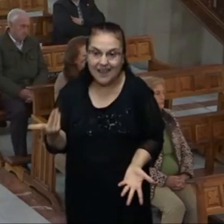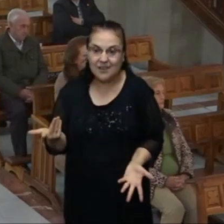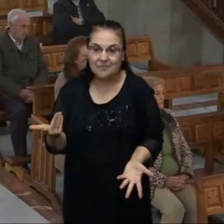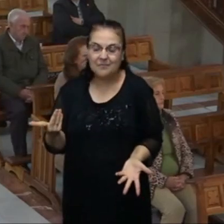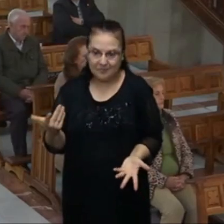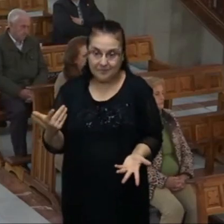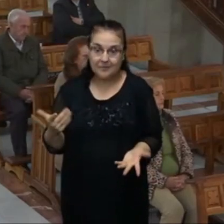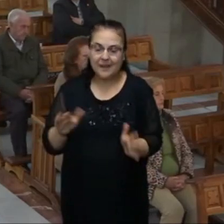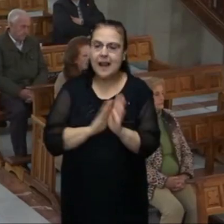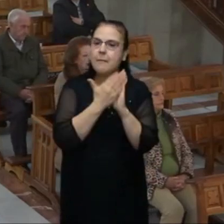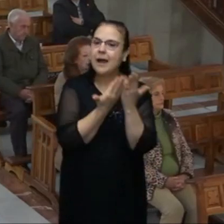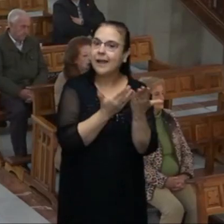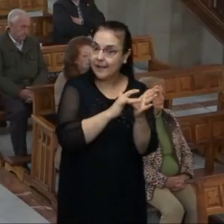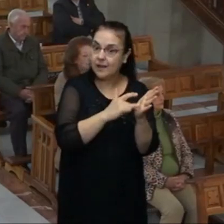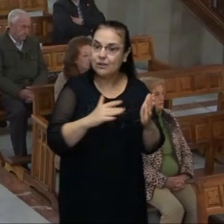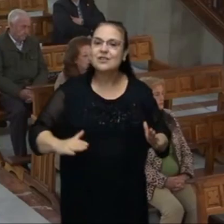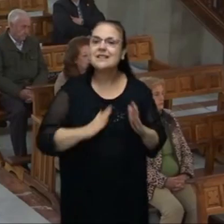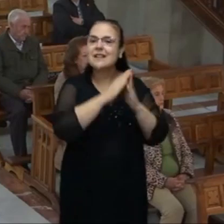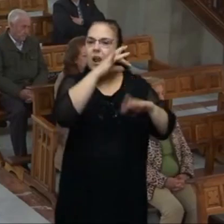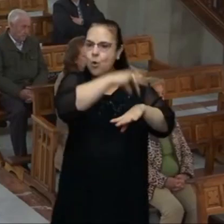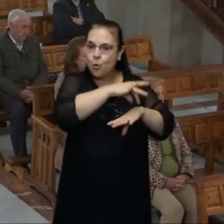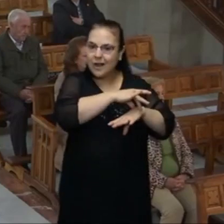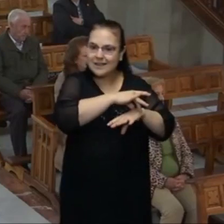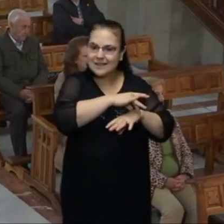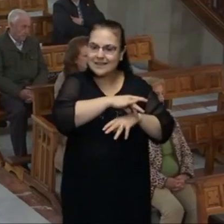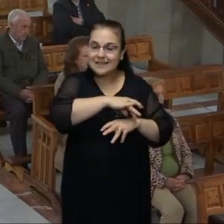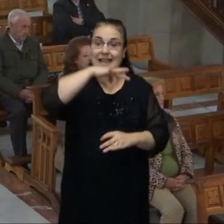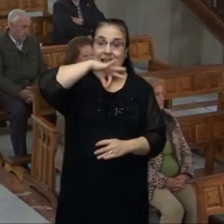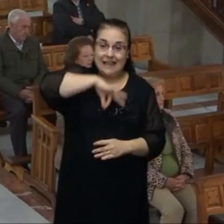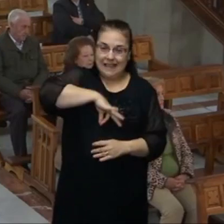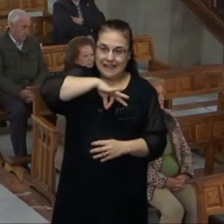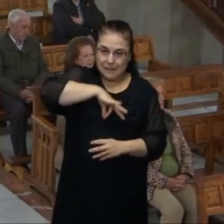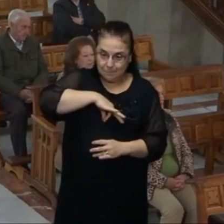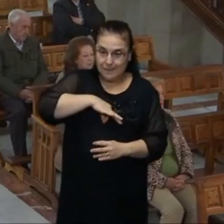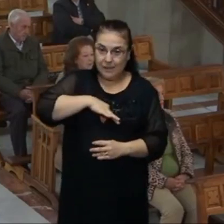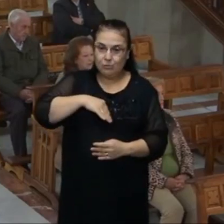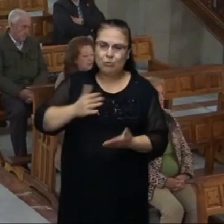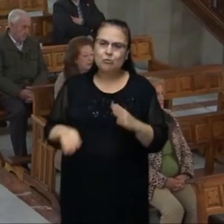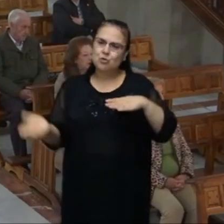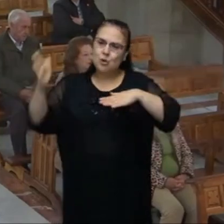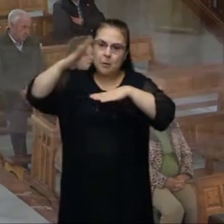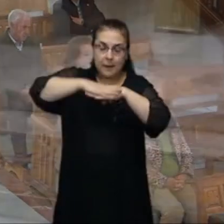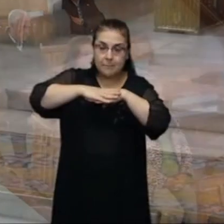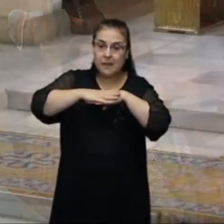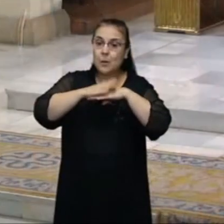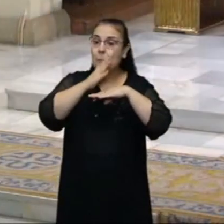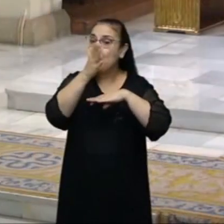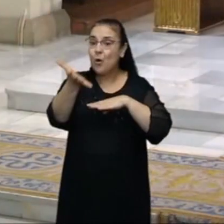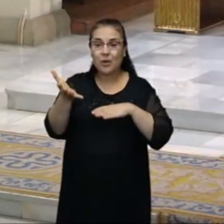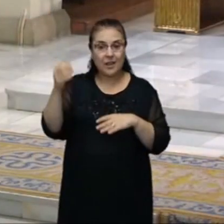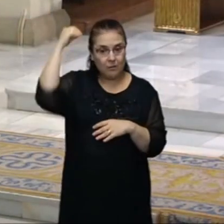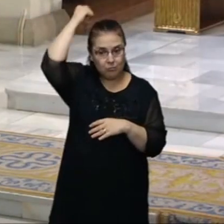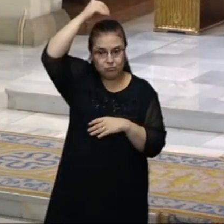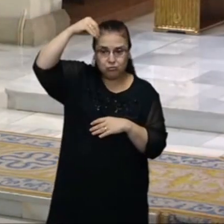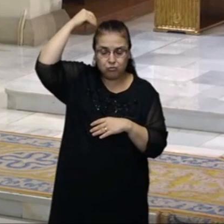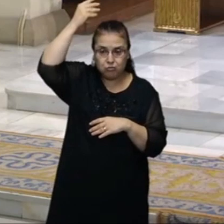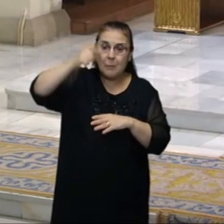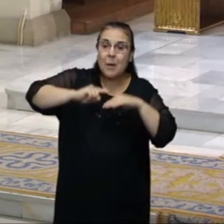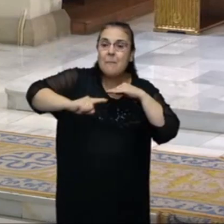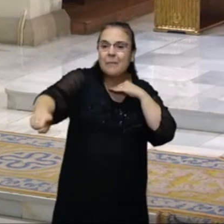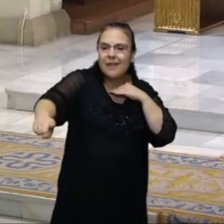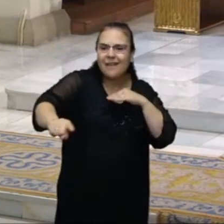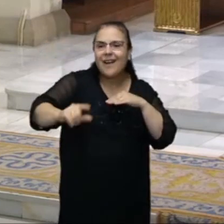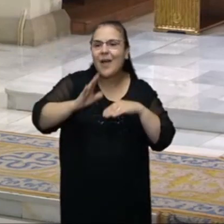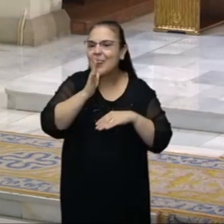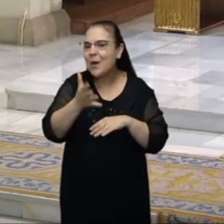San Lucas, el Espíritu del Señor está sobre mí porque Él me ha ungido. Me ha enviado para dar la buena noticia a